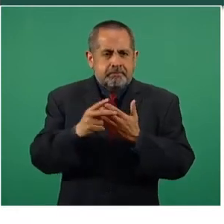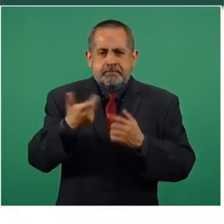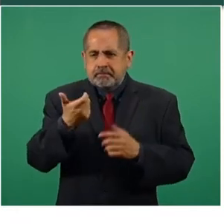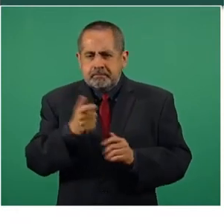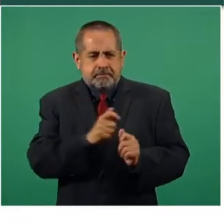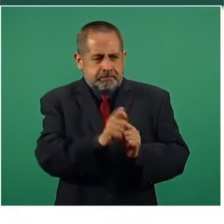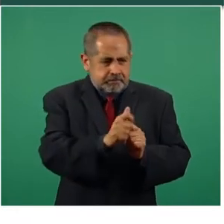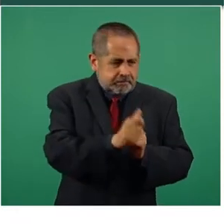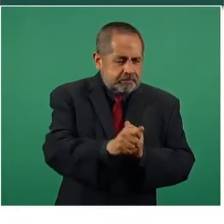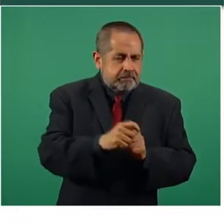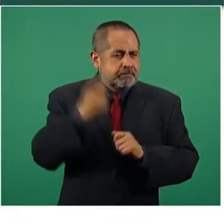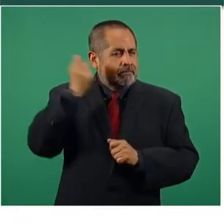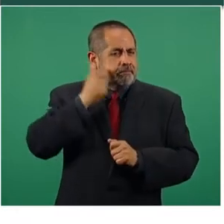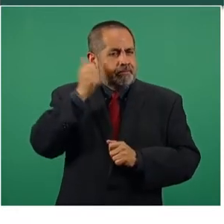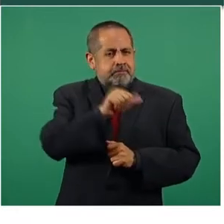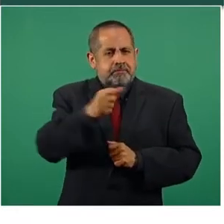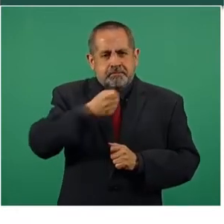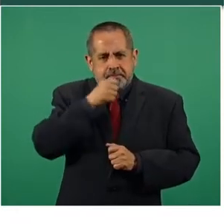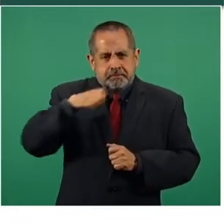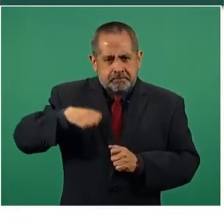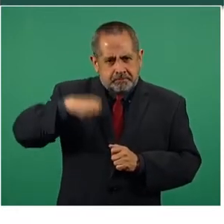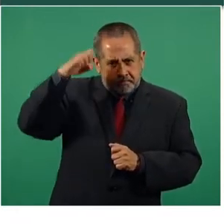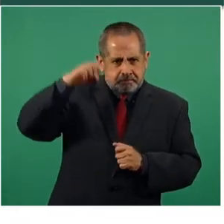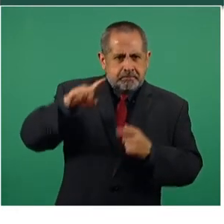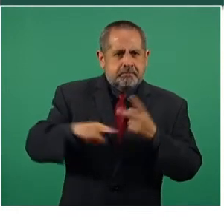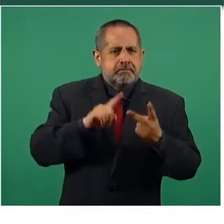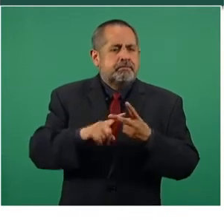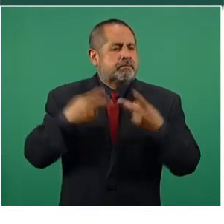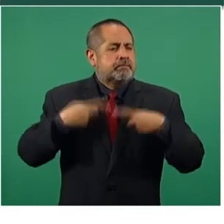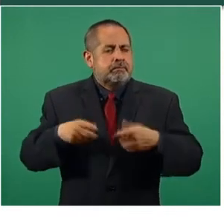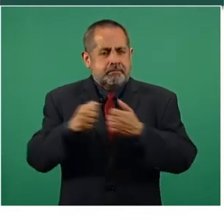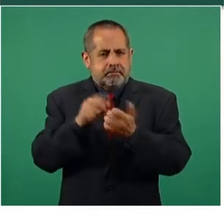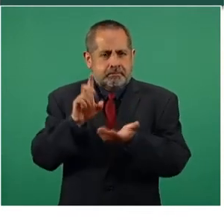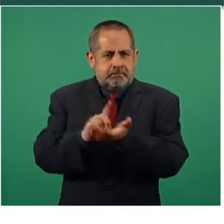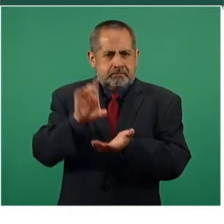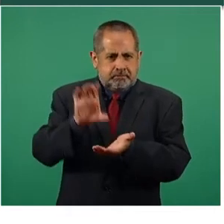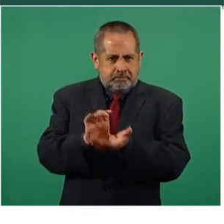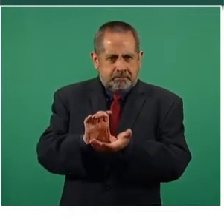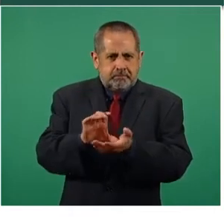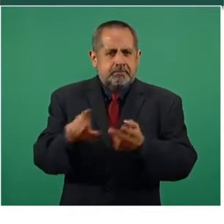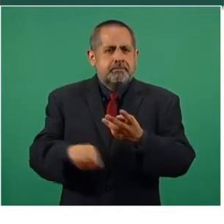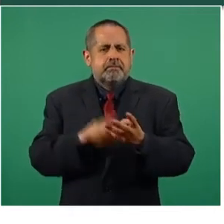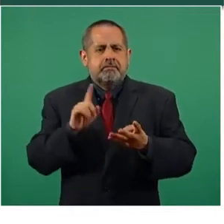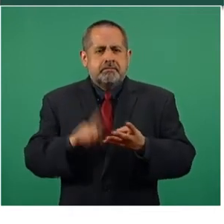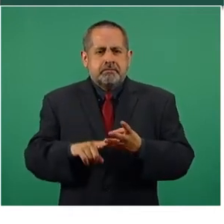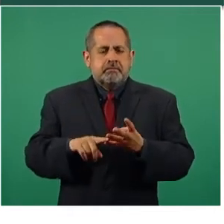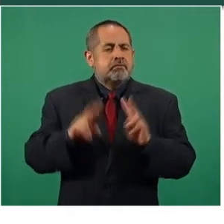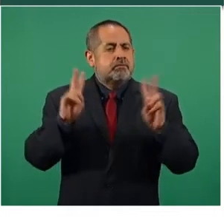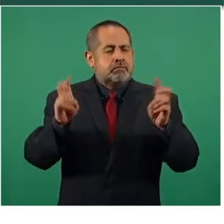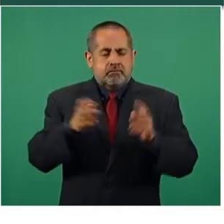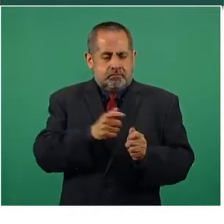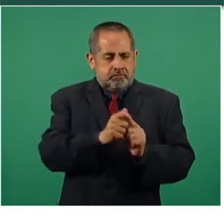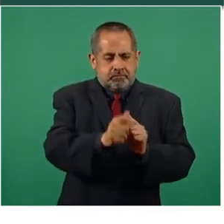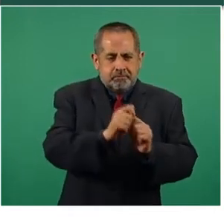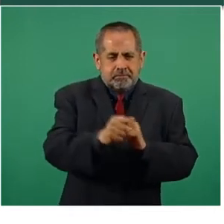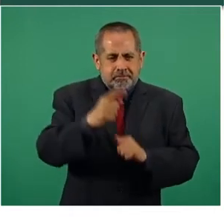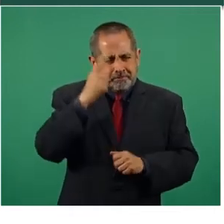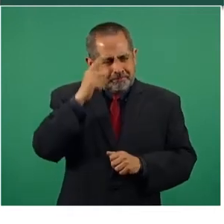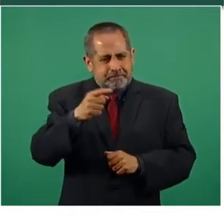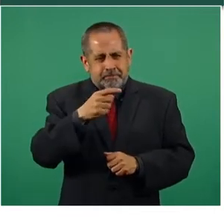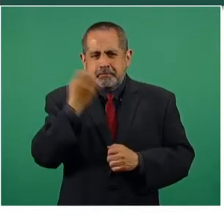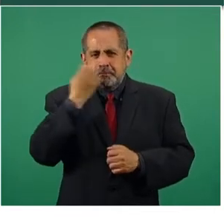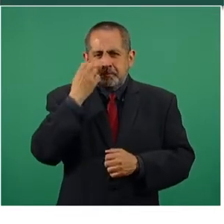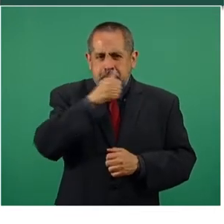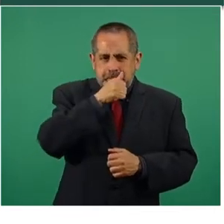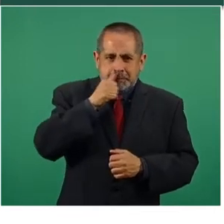tiene, como son la pensión de adultos mayores, la pensión para personas con discapacidad, para las becas Benito